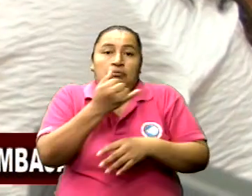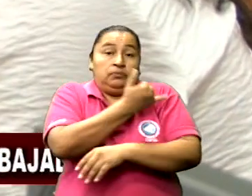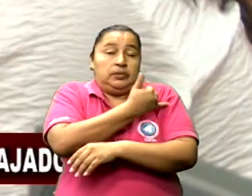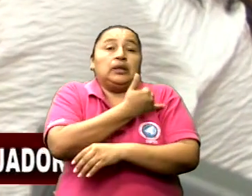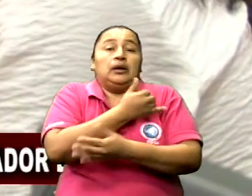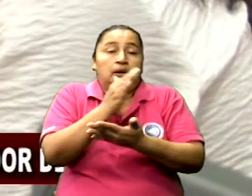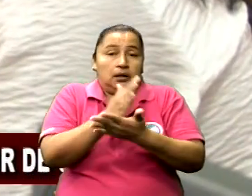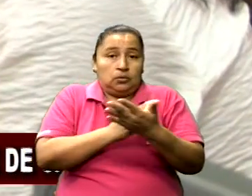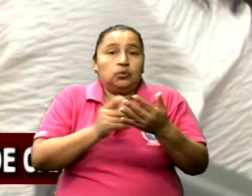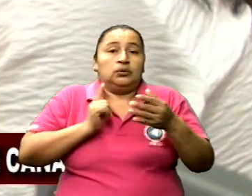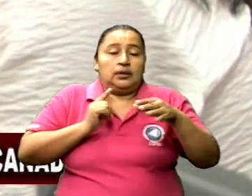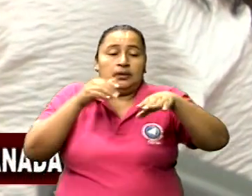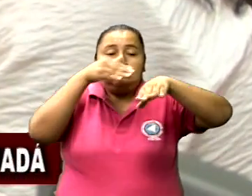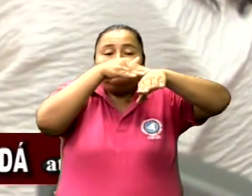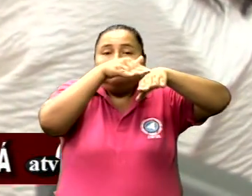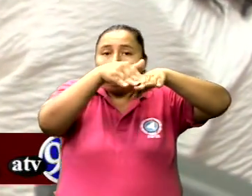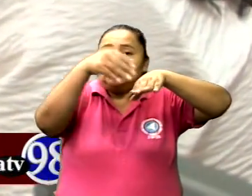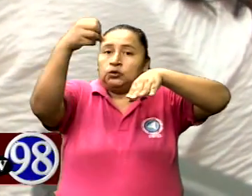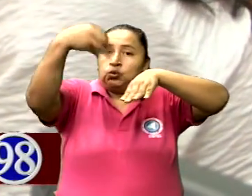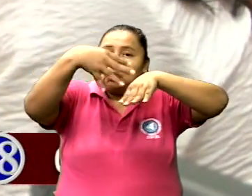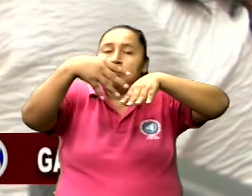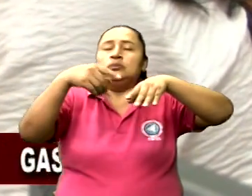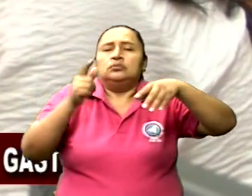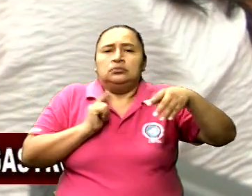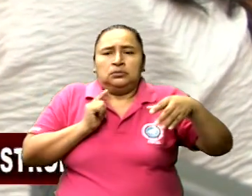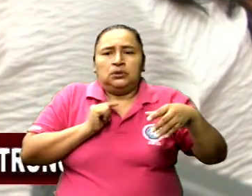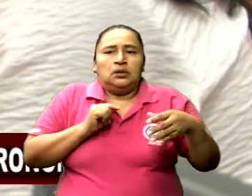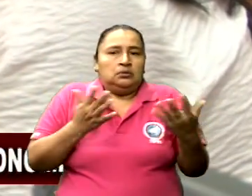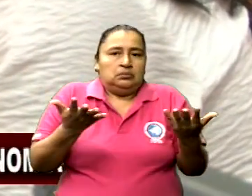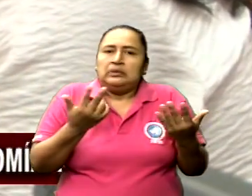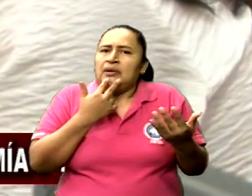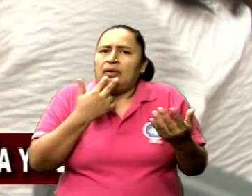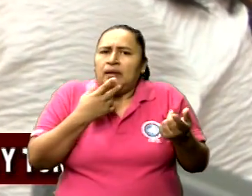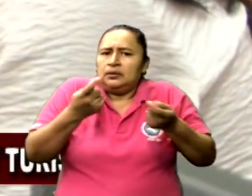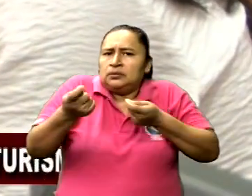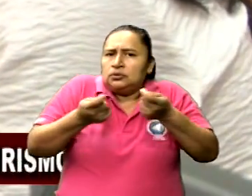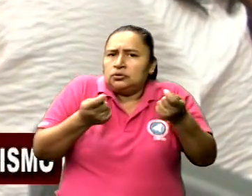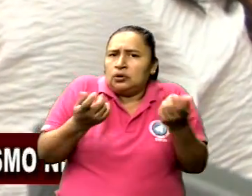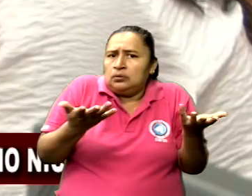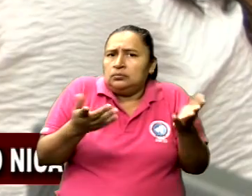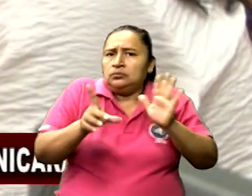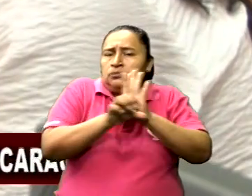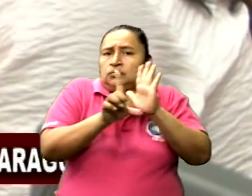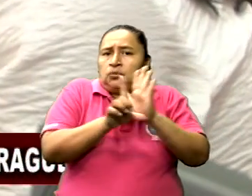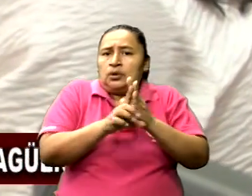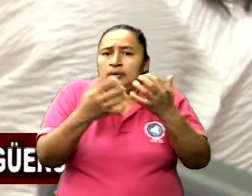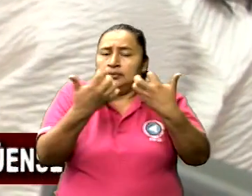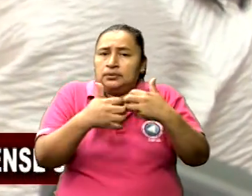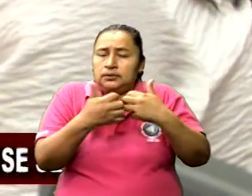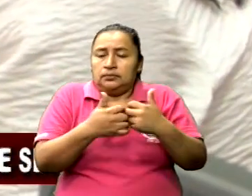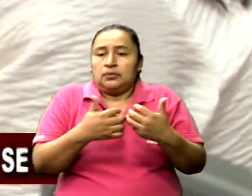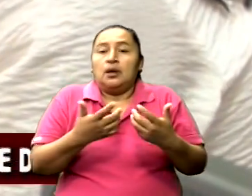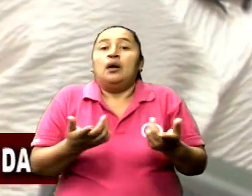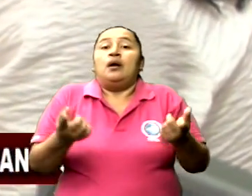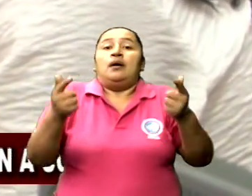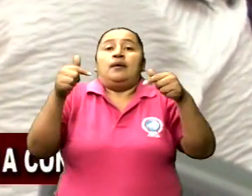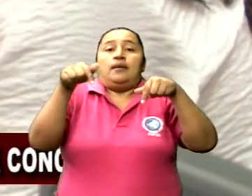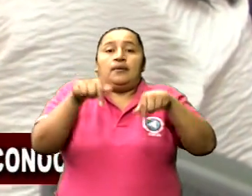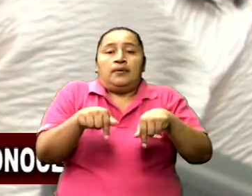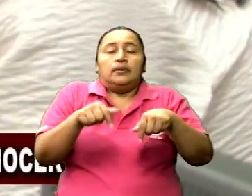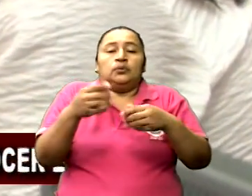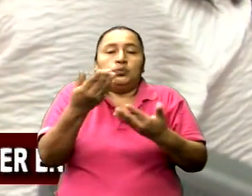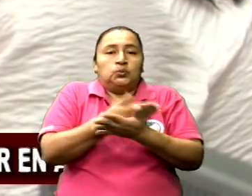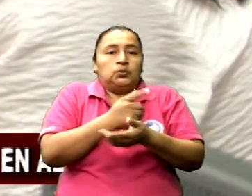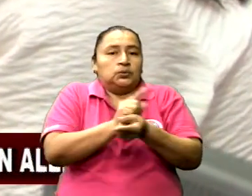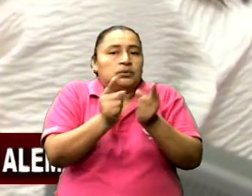hospitales que también tienen energías solares. Entonces no estaba siendo regulado por la ley de industria eléctrica. Entonces con esto, con esta